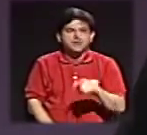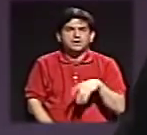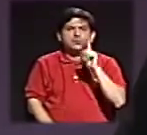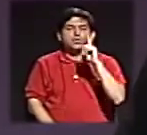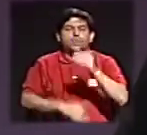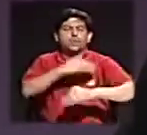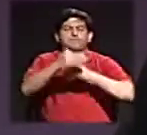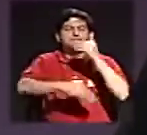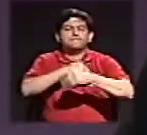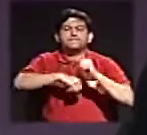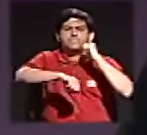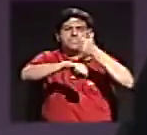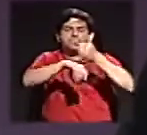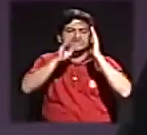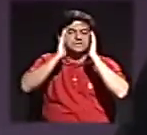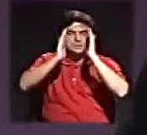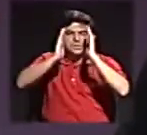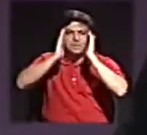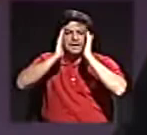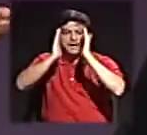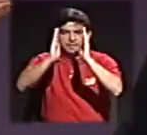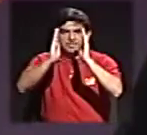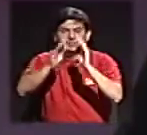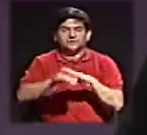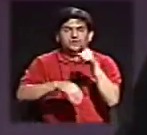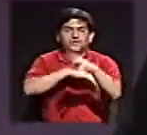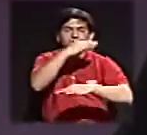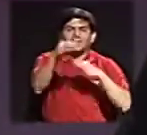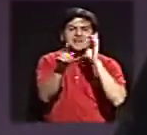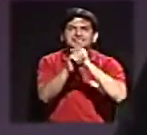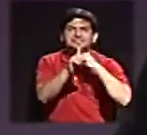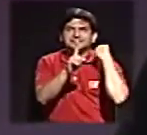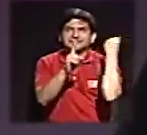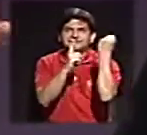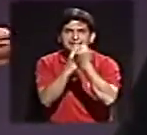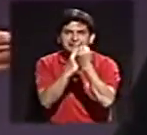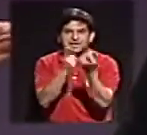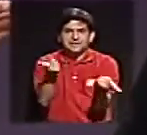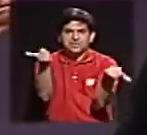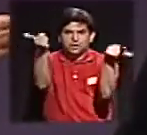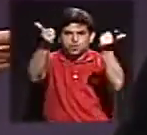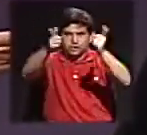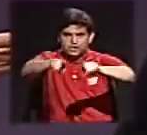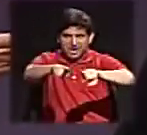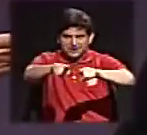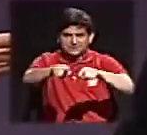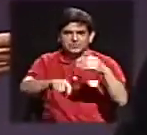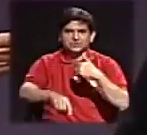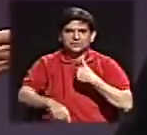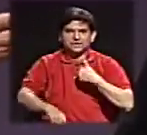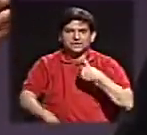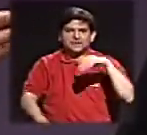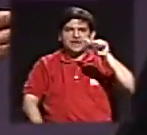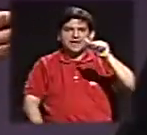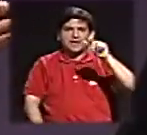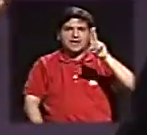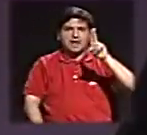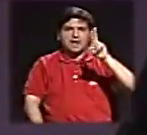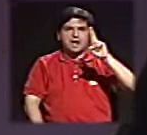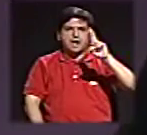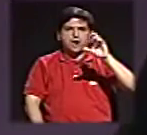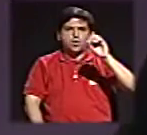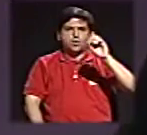un protocolo de atención, ¿verdad?, para ese tipo de situaciones, como en el caso que presentó Aurora.